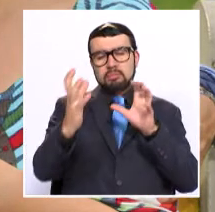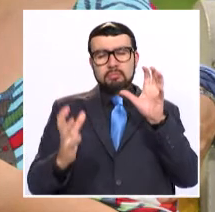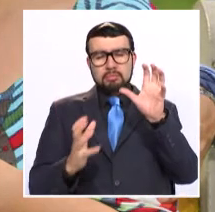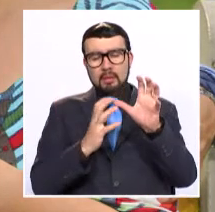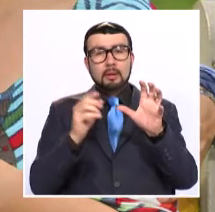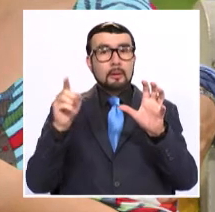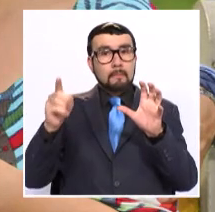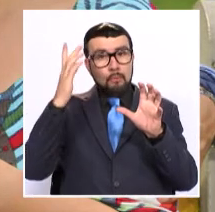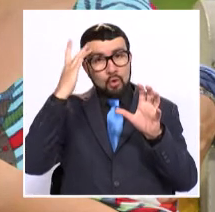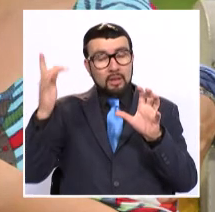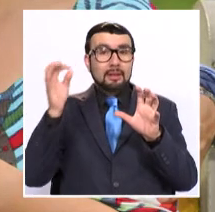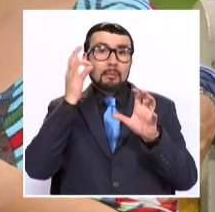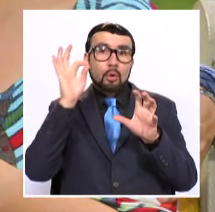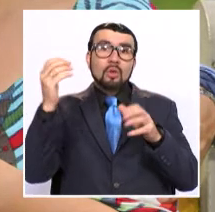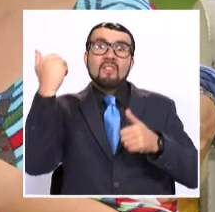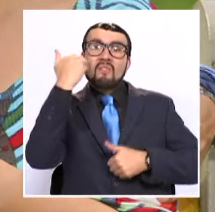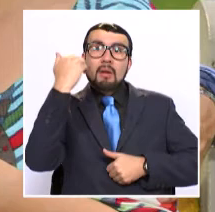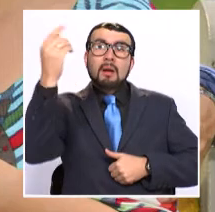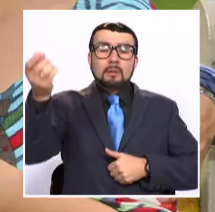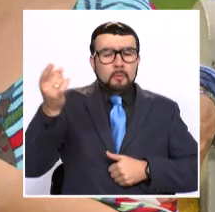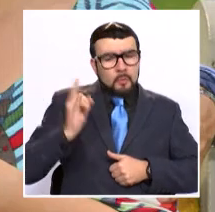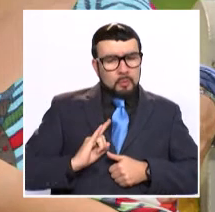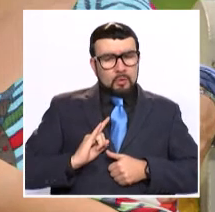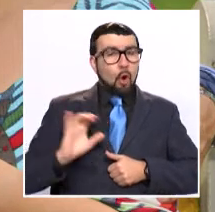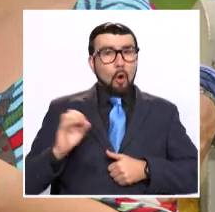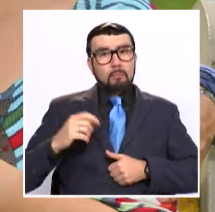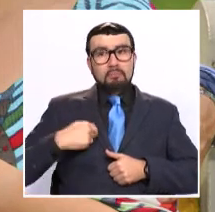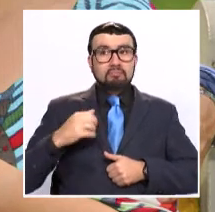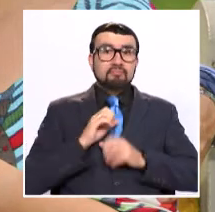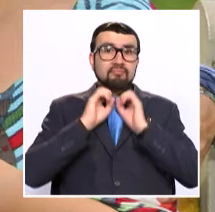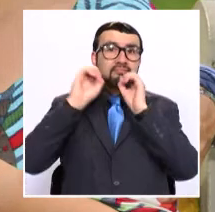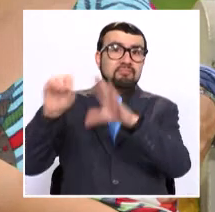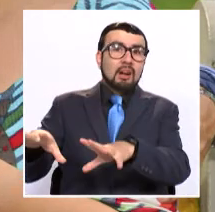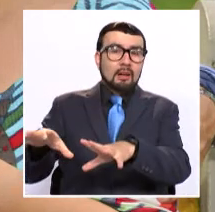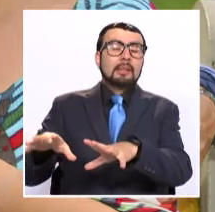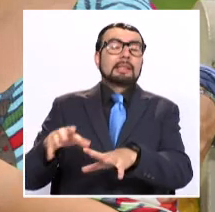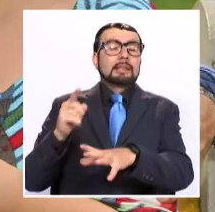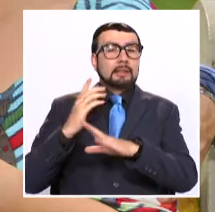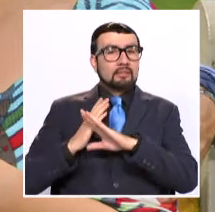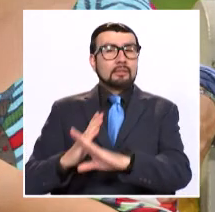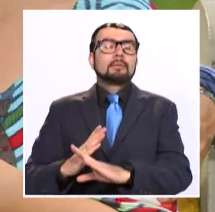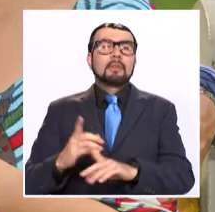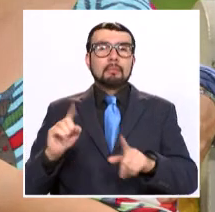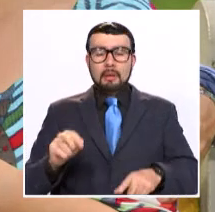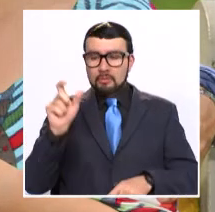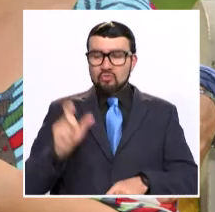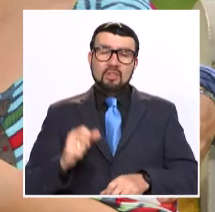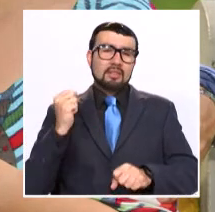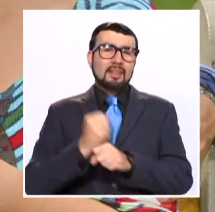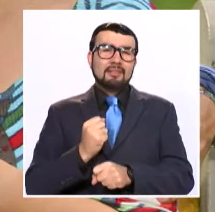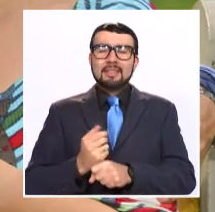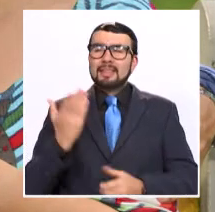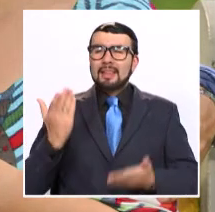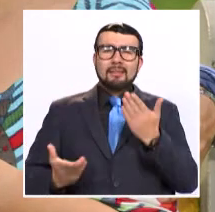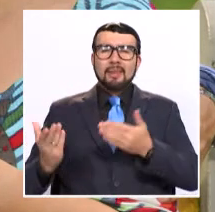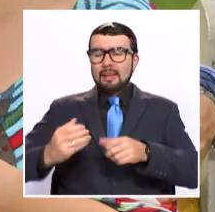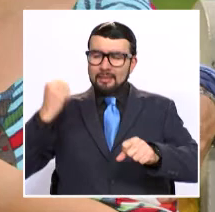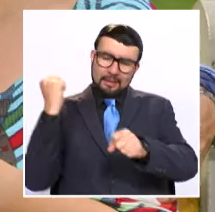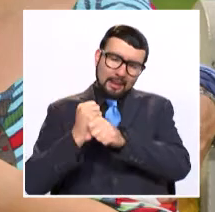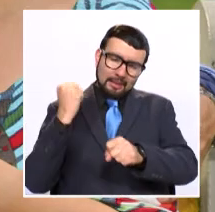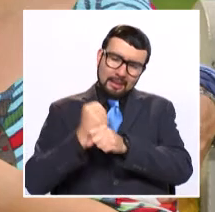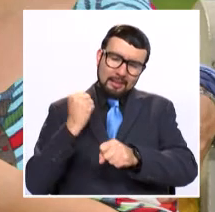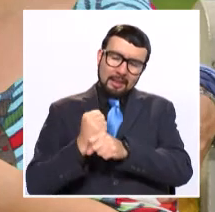importar o traer algún tipo de contaminación, y también la parte del trabajador. De acuerdo al riesgo laboral que yo